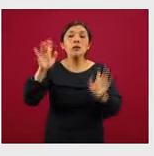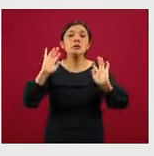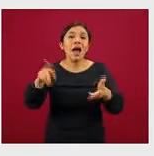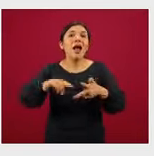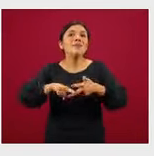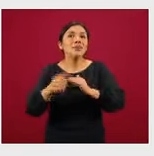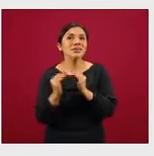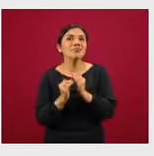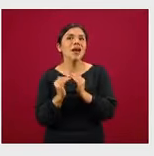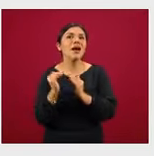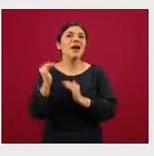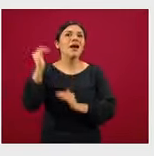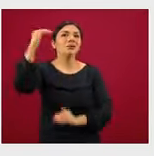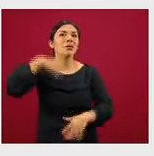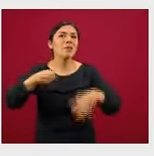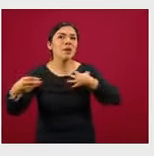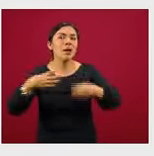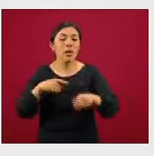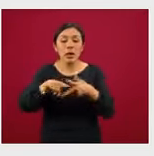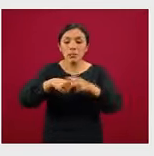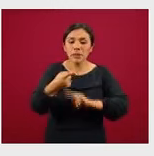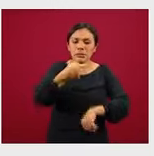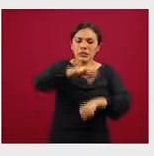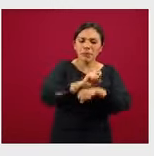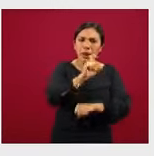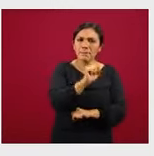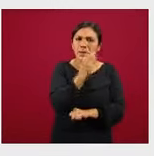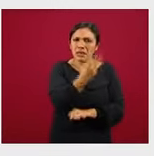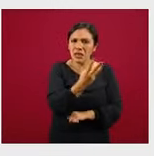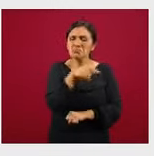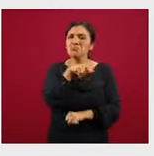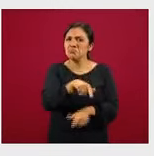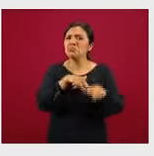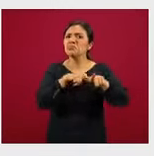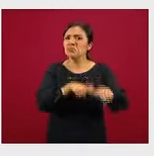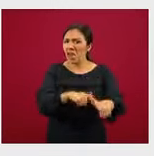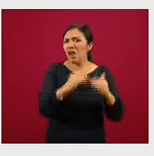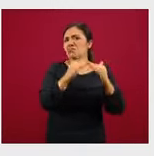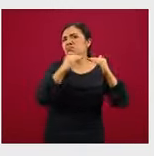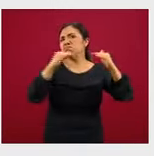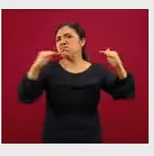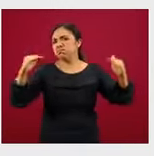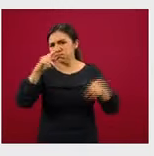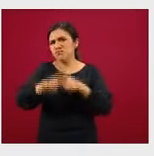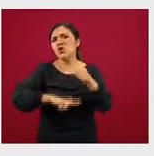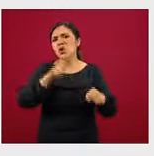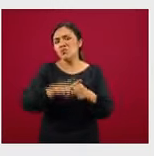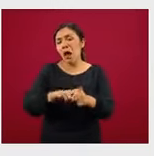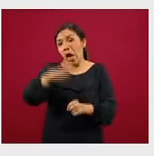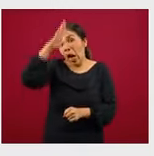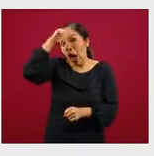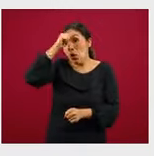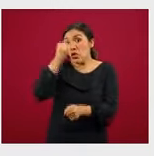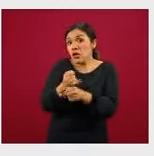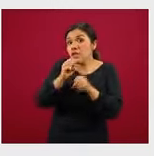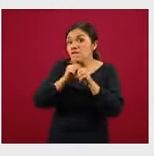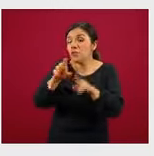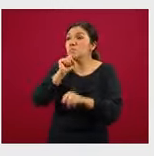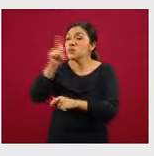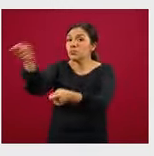a aumentar su epidemia. Desde la semana 23 se ha mantenido estable, de acuerdo con la información